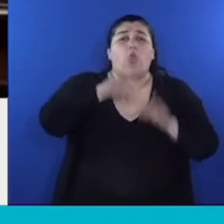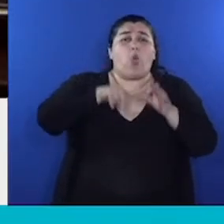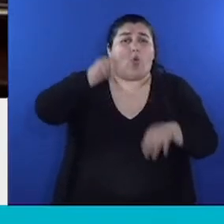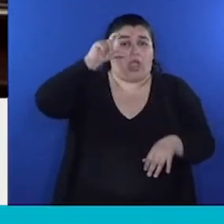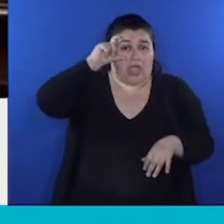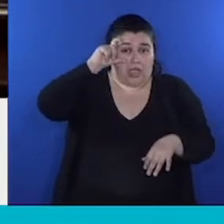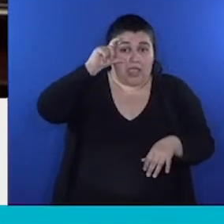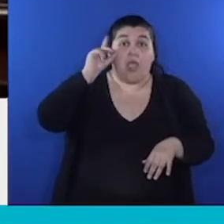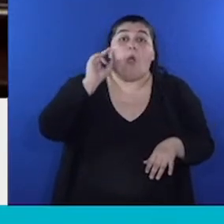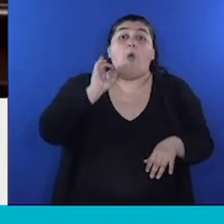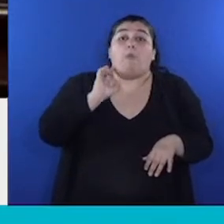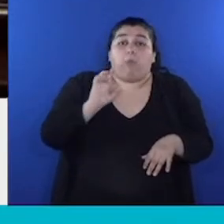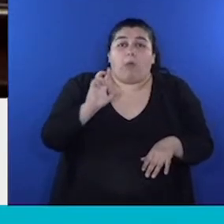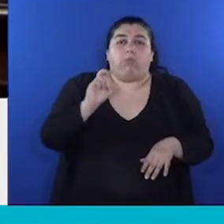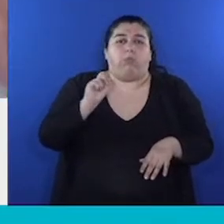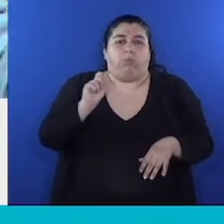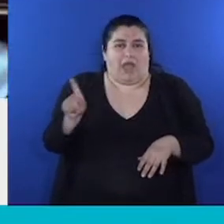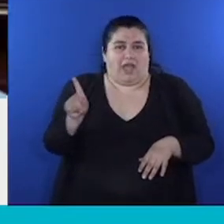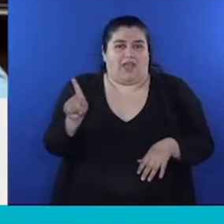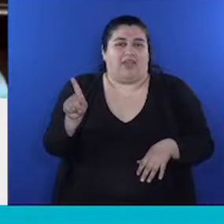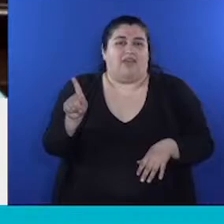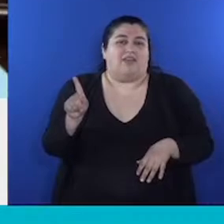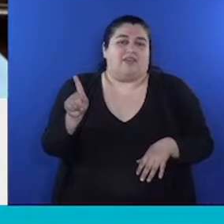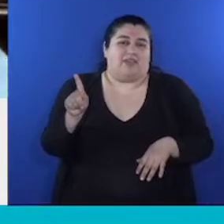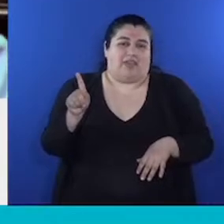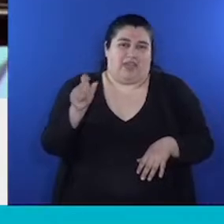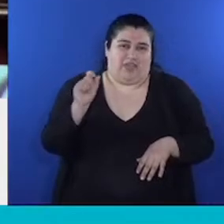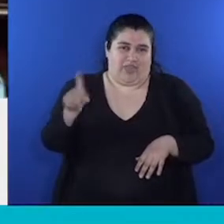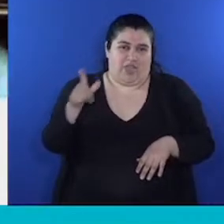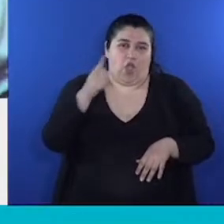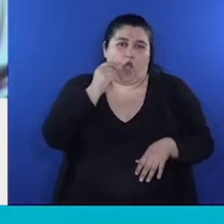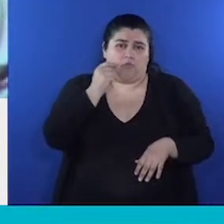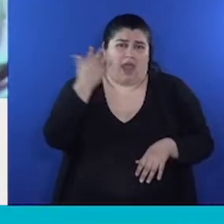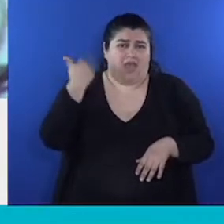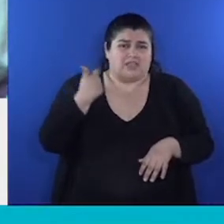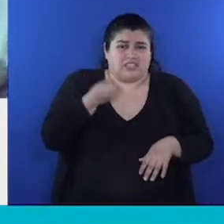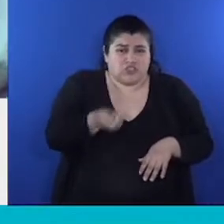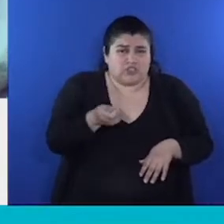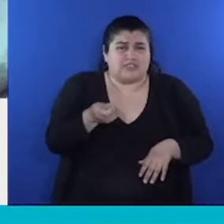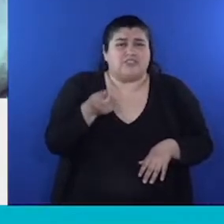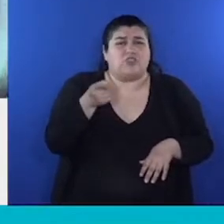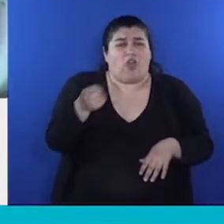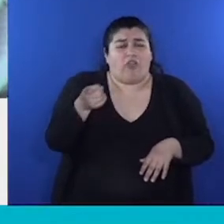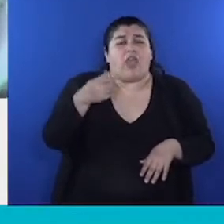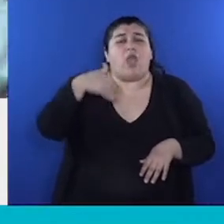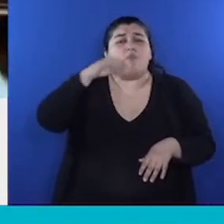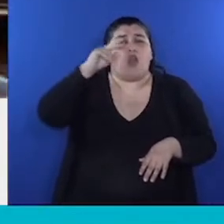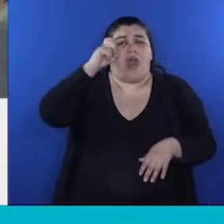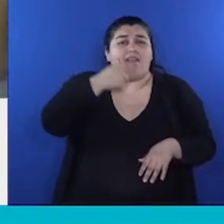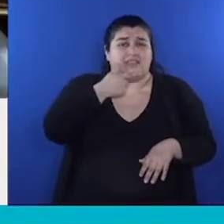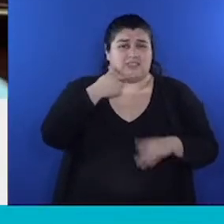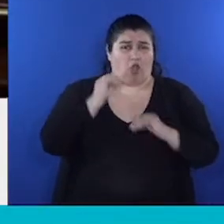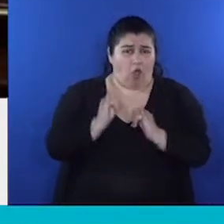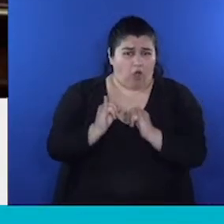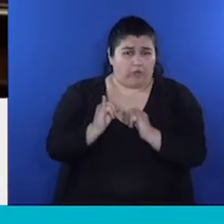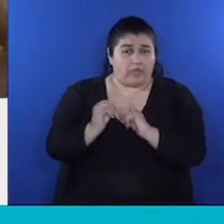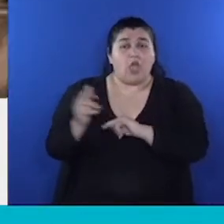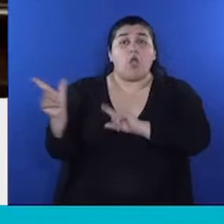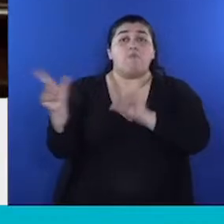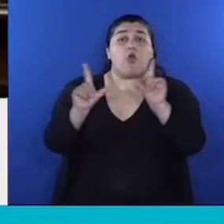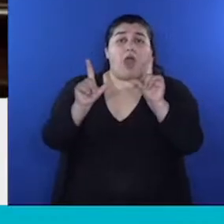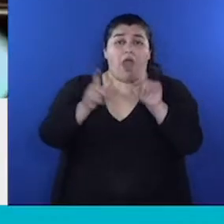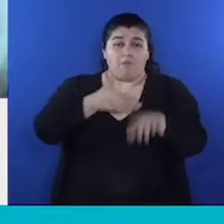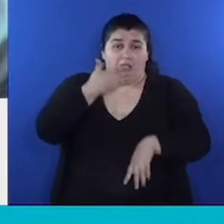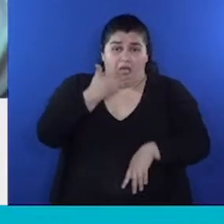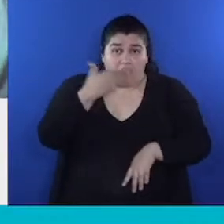el papá del gordo Luque, uno de los asesinos de María Soledad Morales, que en un programa televisivo, cuando su